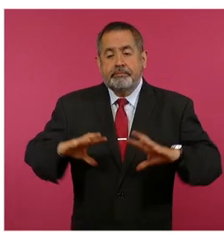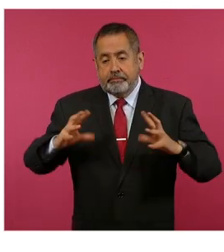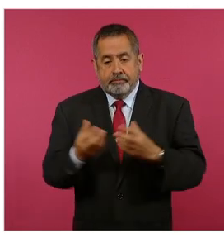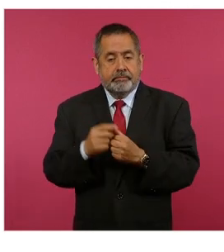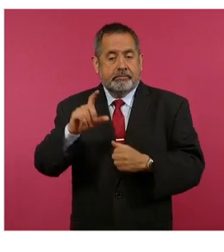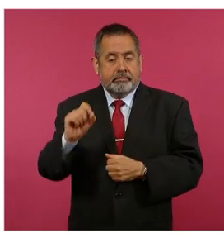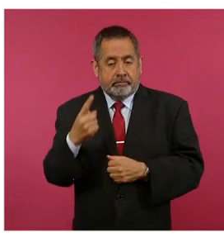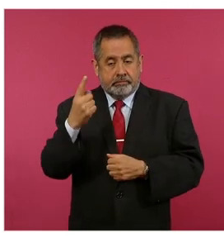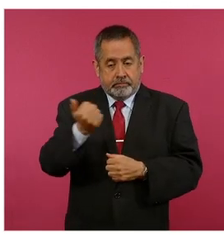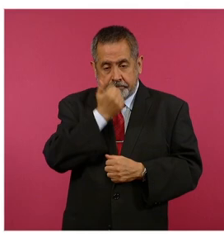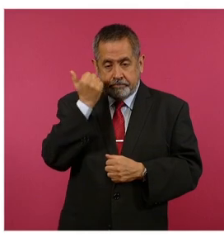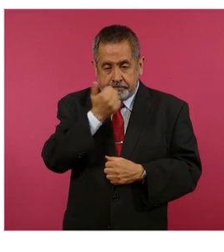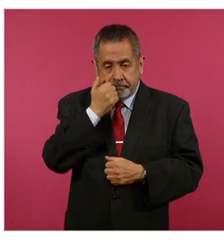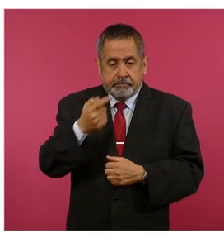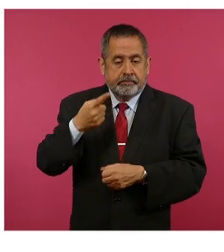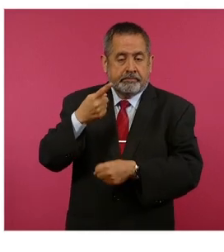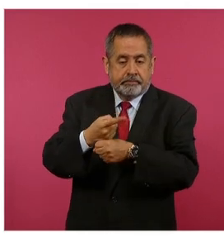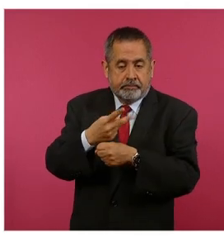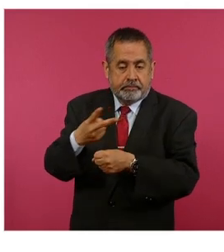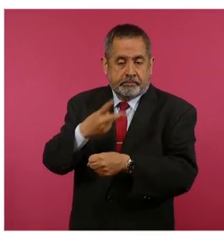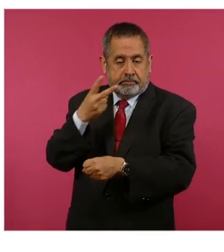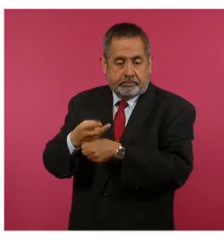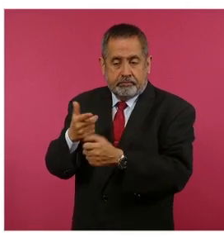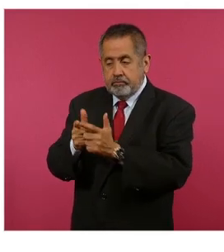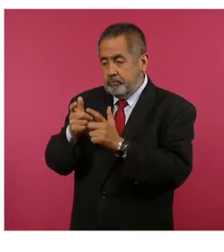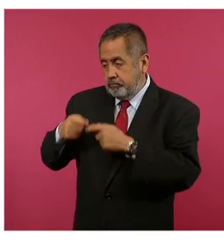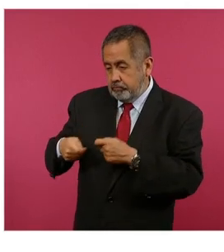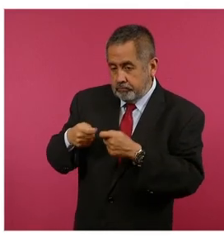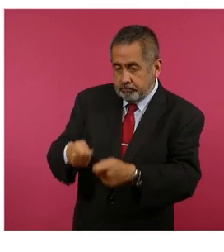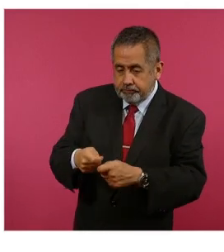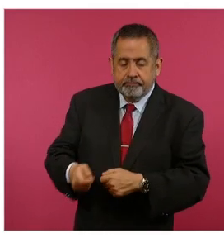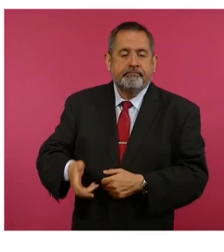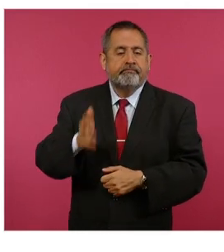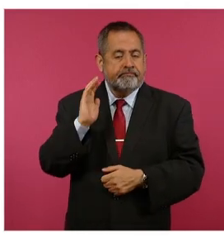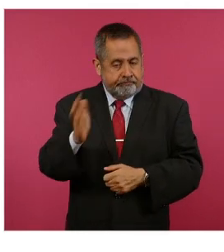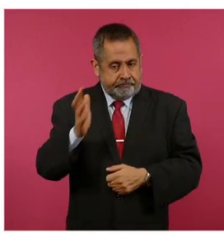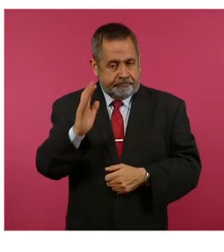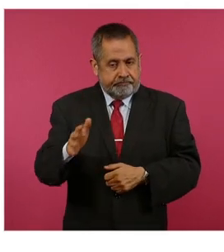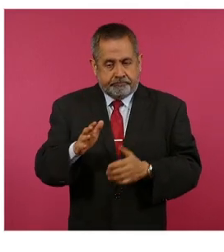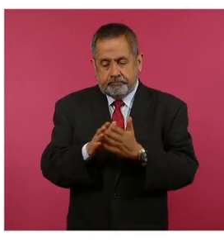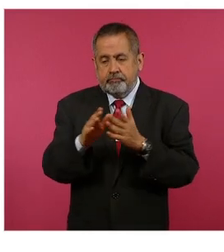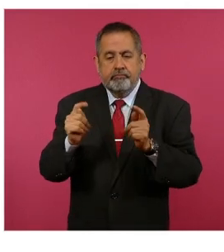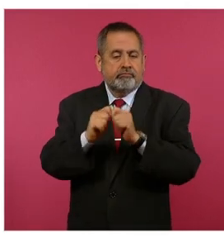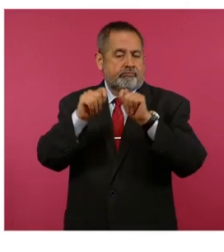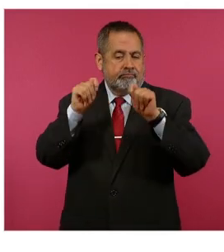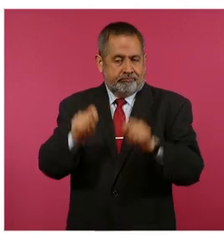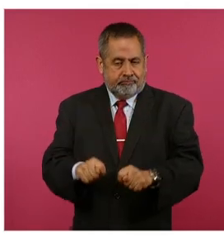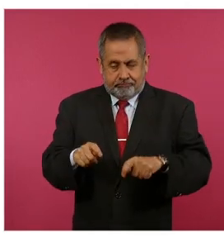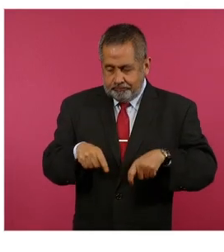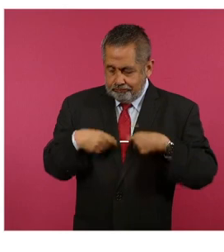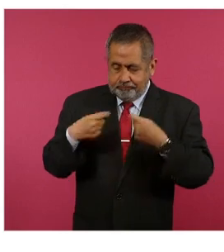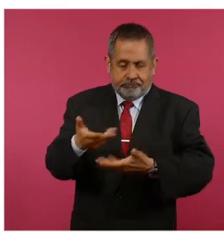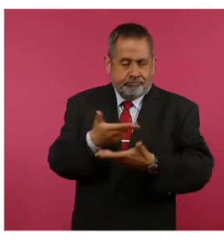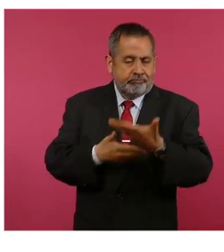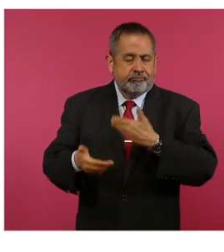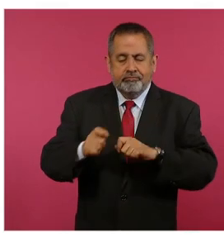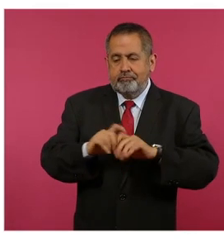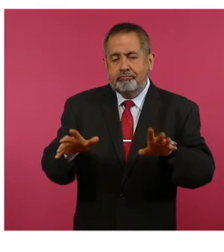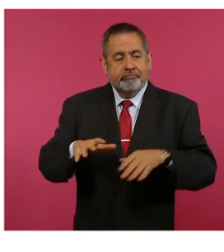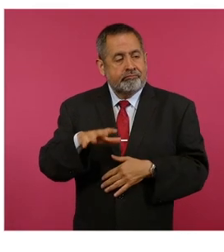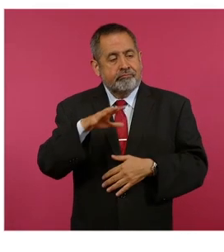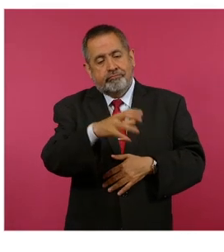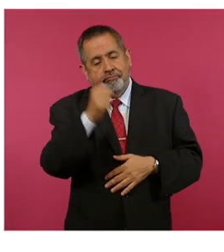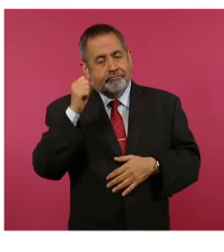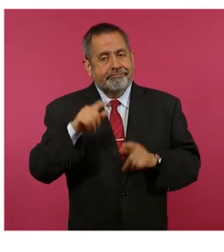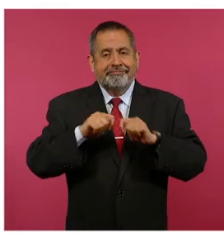21 alumnos de la primera y segunda generación que ya cuentan con su liberación de servicio social, ya han recogido